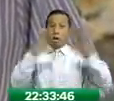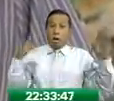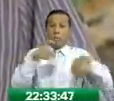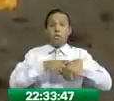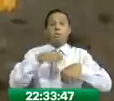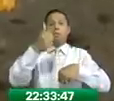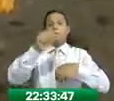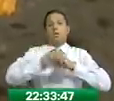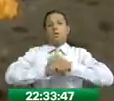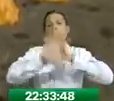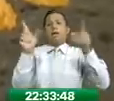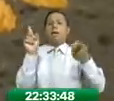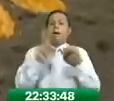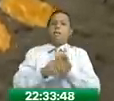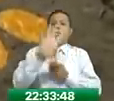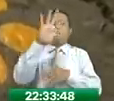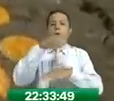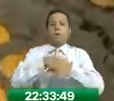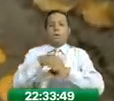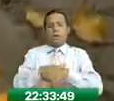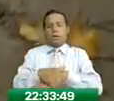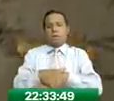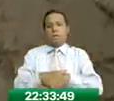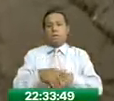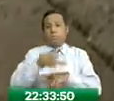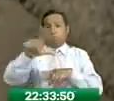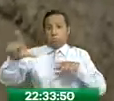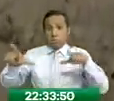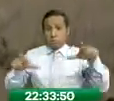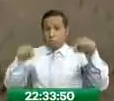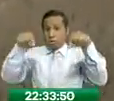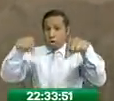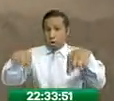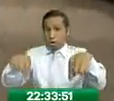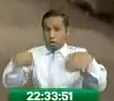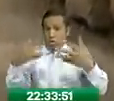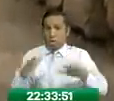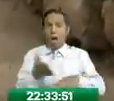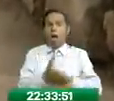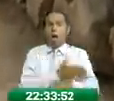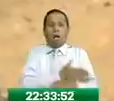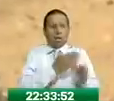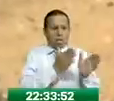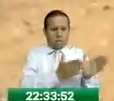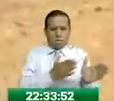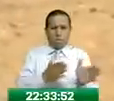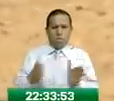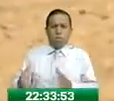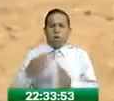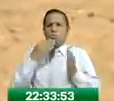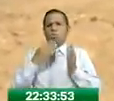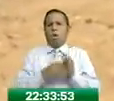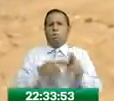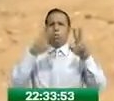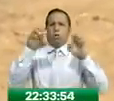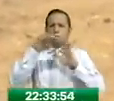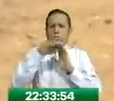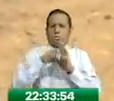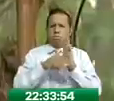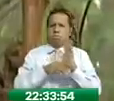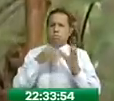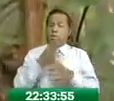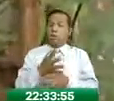tarde. Eso sí, el lugar ya está delimitado, es decir, debidamente marcado con los protocolos de